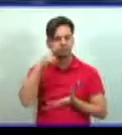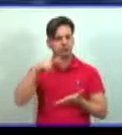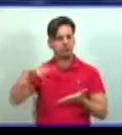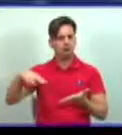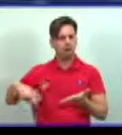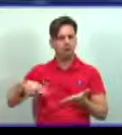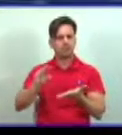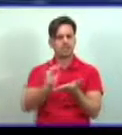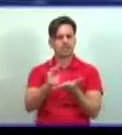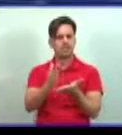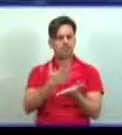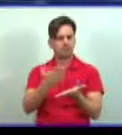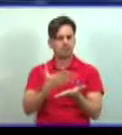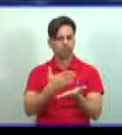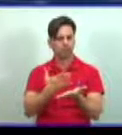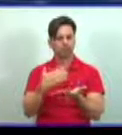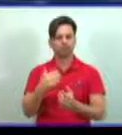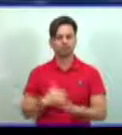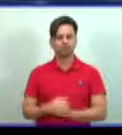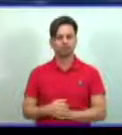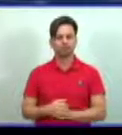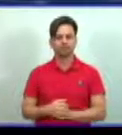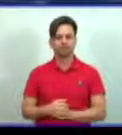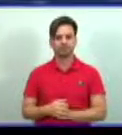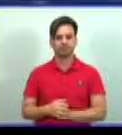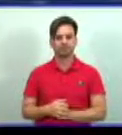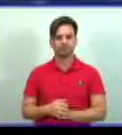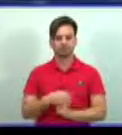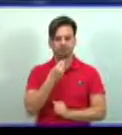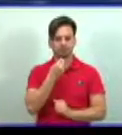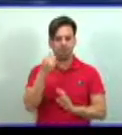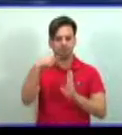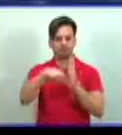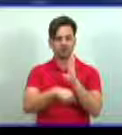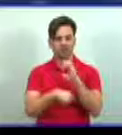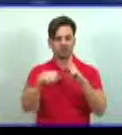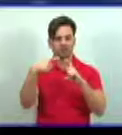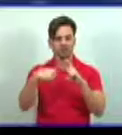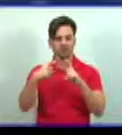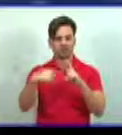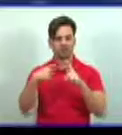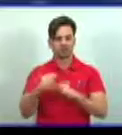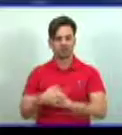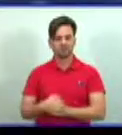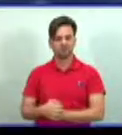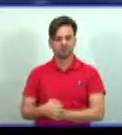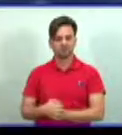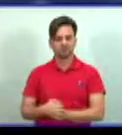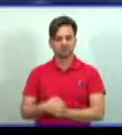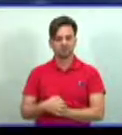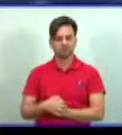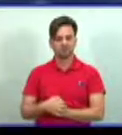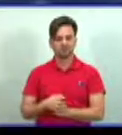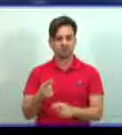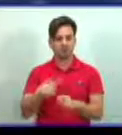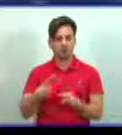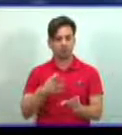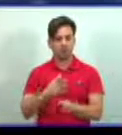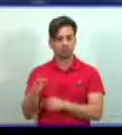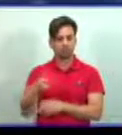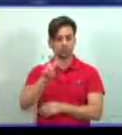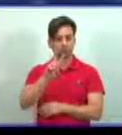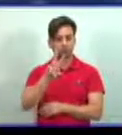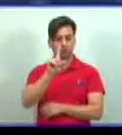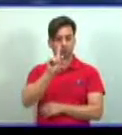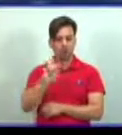tienes a mano y que te permite profundizar acerca de estos elementos. Pregunta número 2. Investiga en